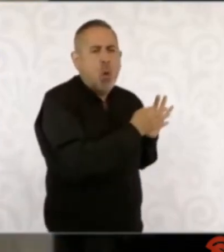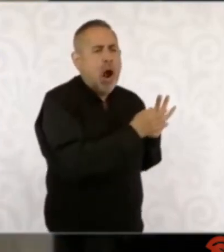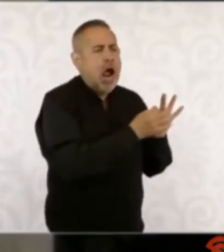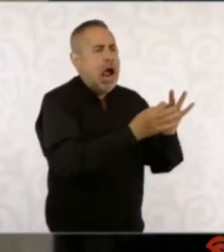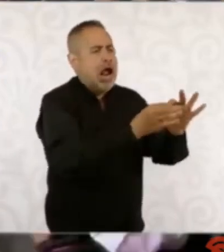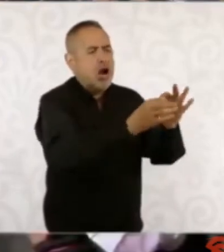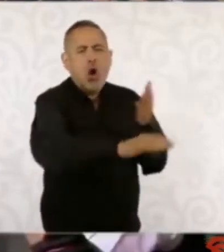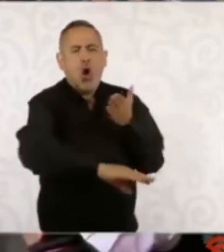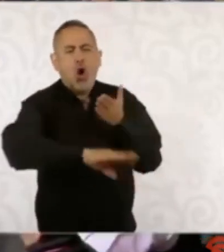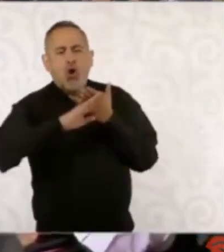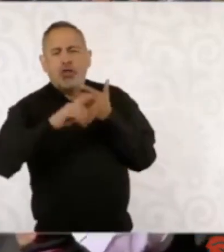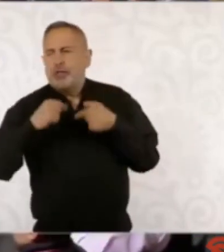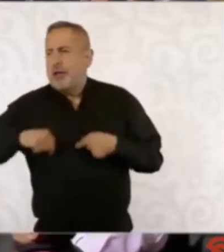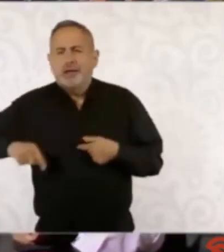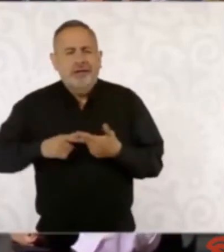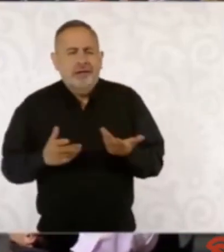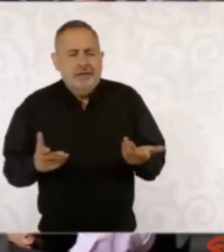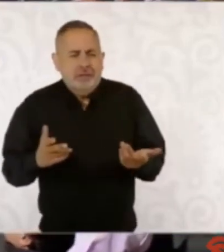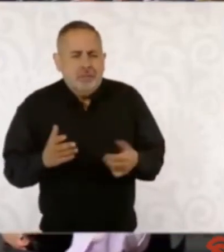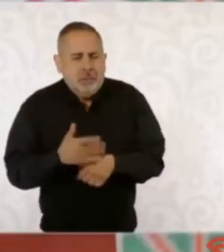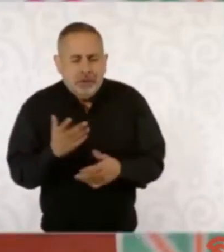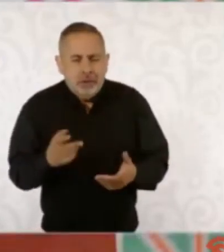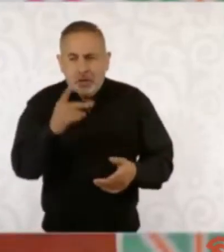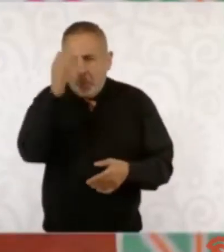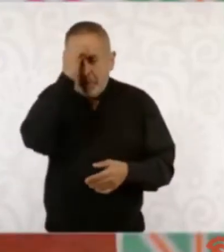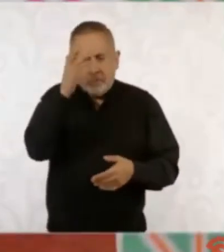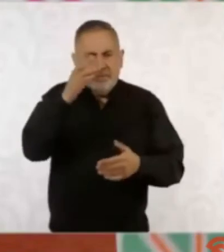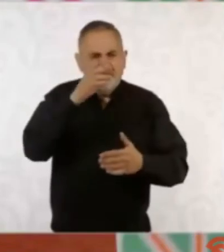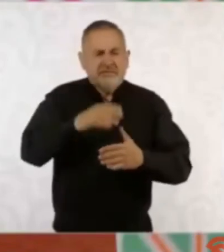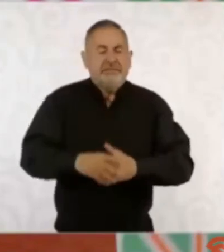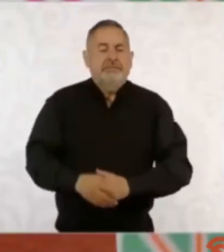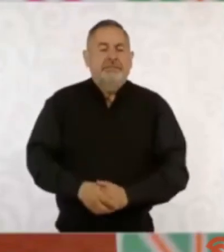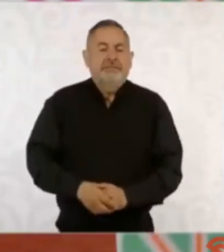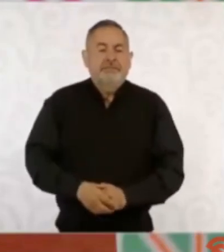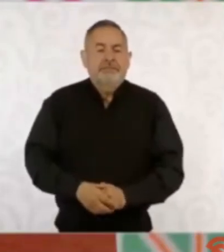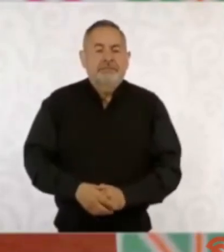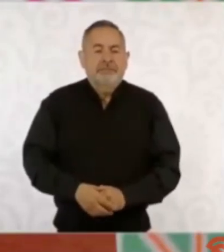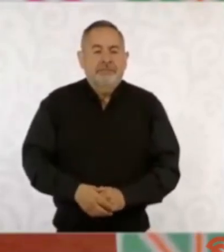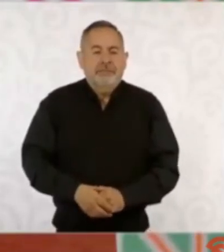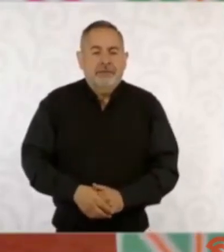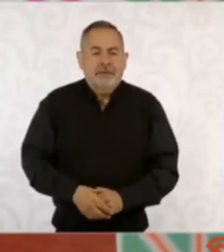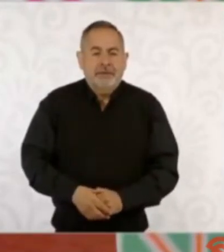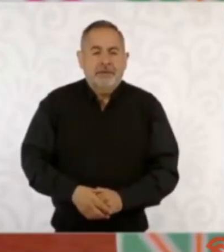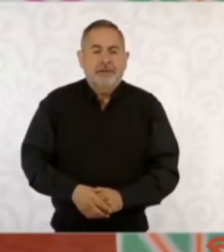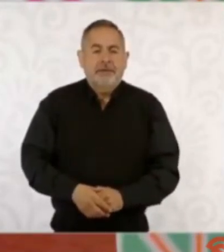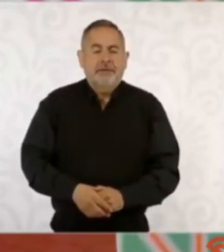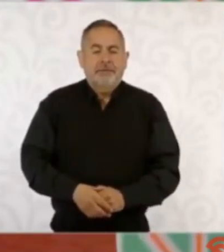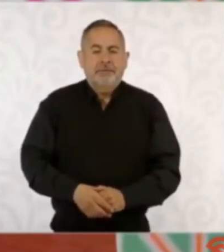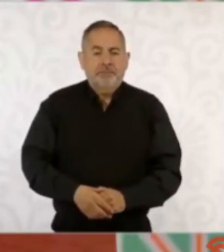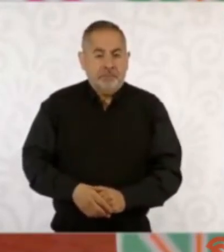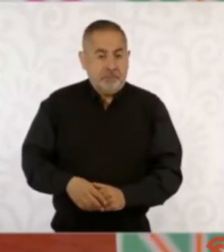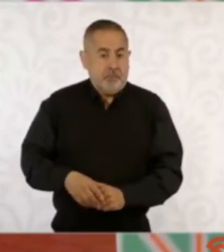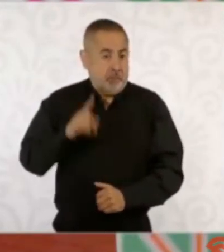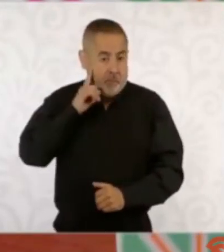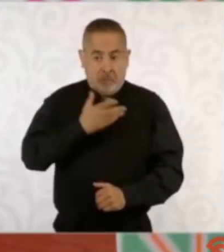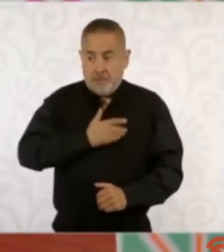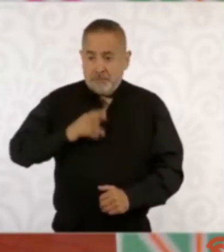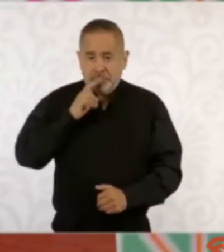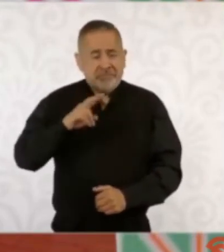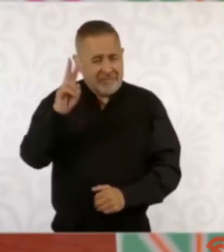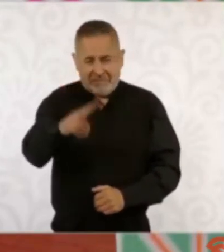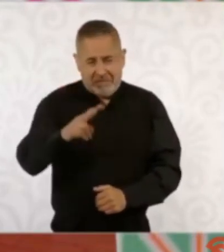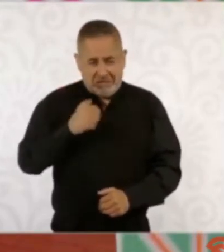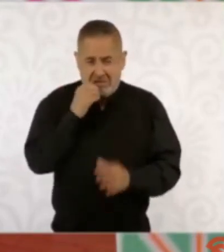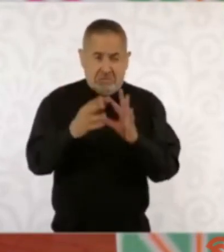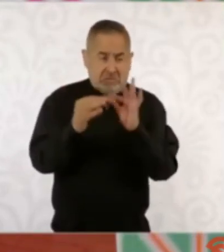gobierno? Bueno, la verdad es que nosotros ni queríamos mencionar a esta persona. No